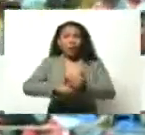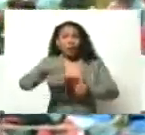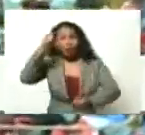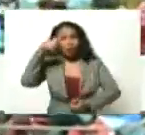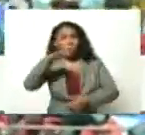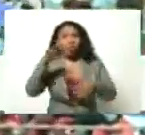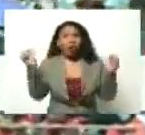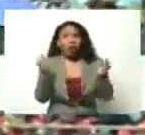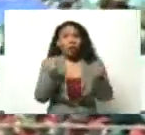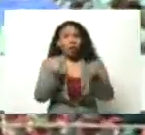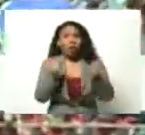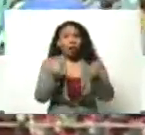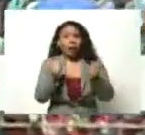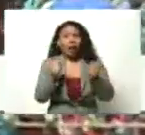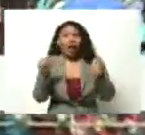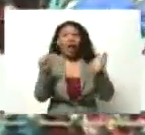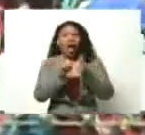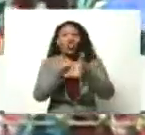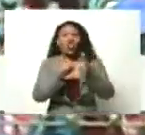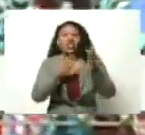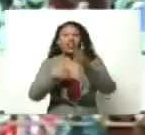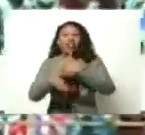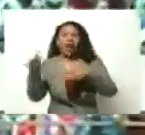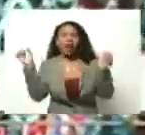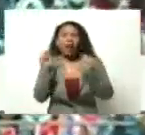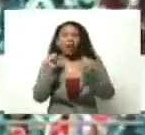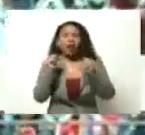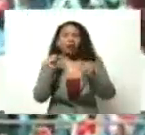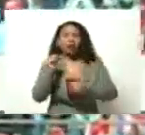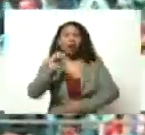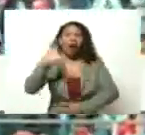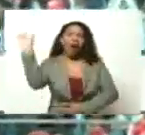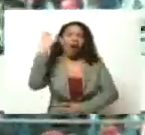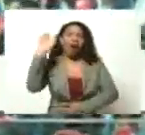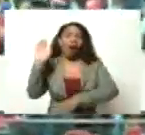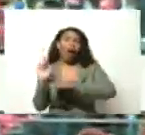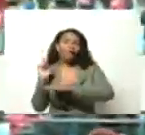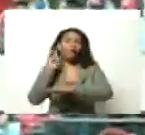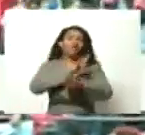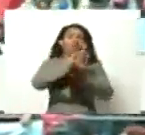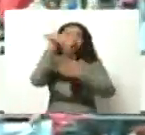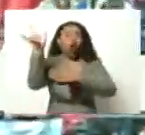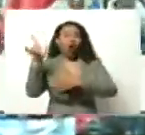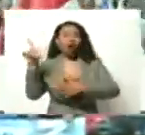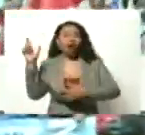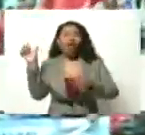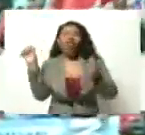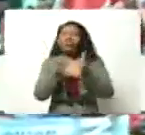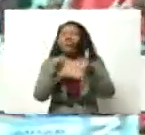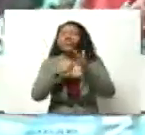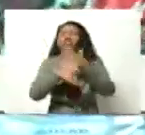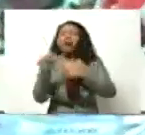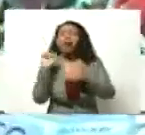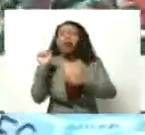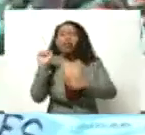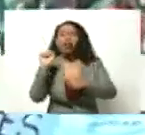merideño para dónde se va a Mérida para dónde se va a venir